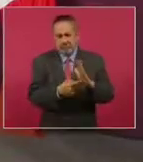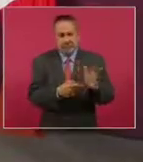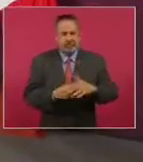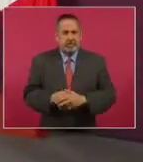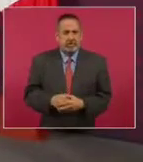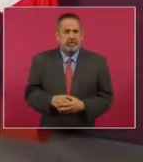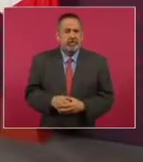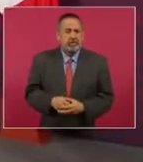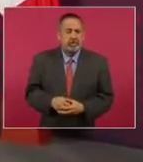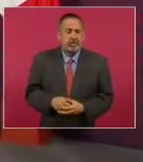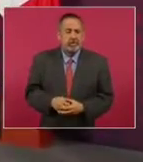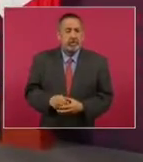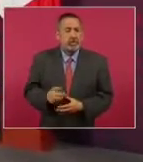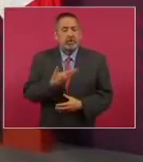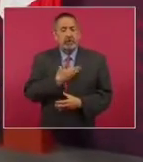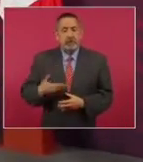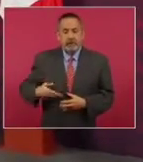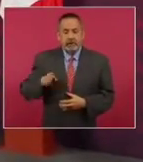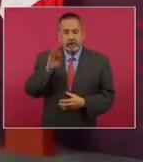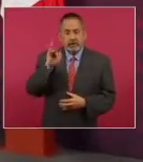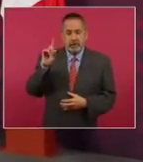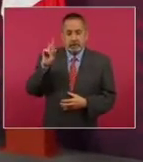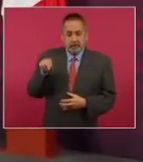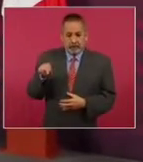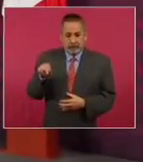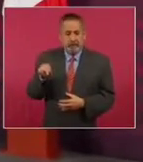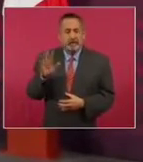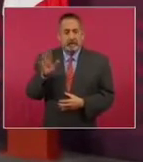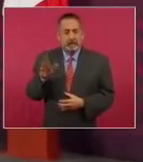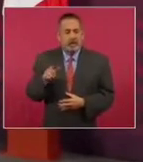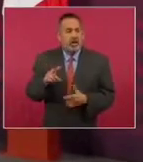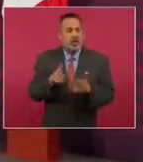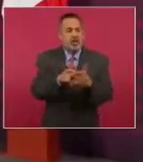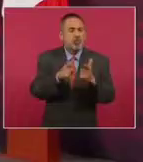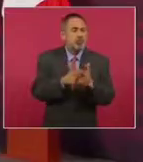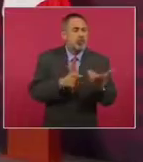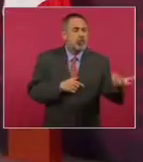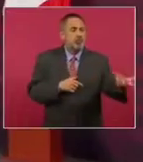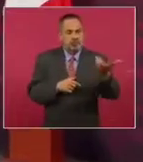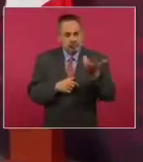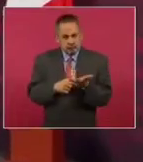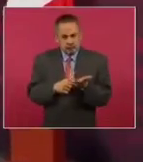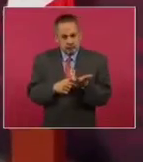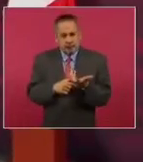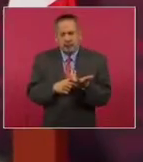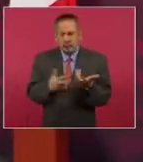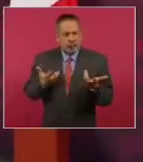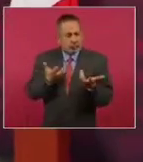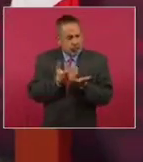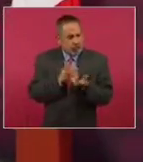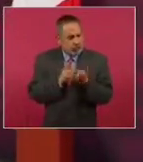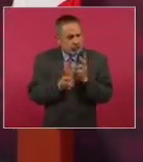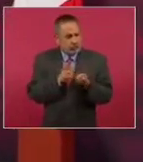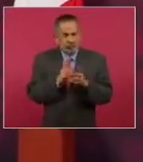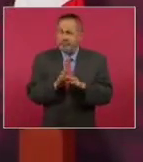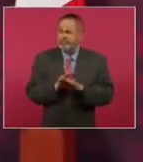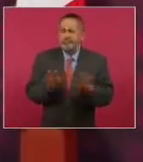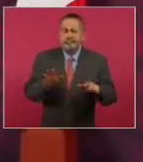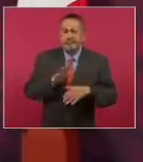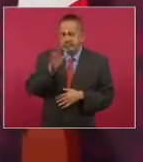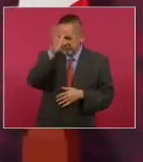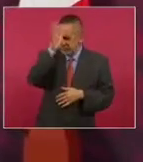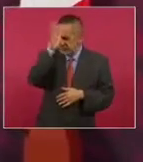El presidente Biden envió a una comisión, se ha llegado a